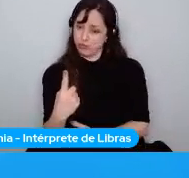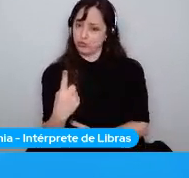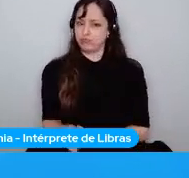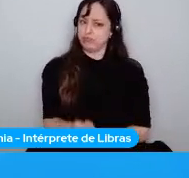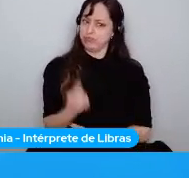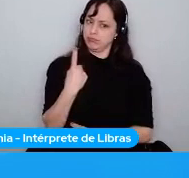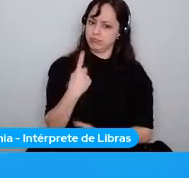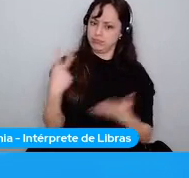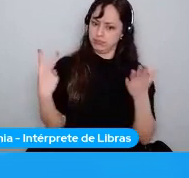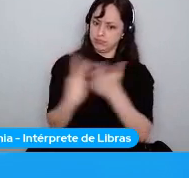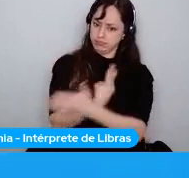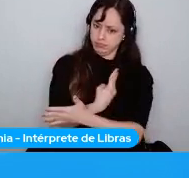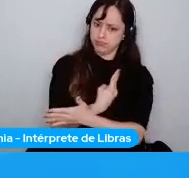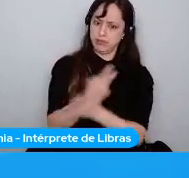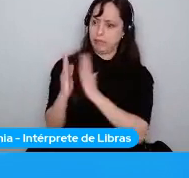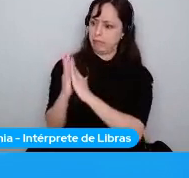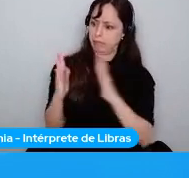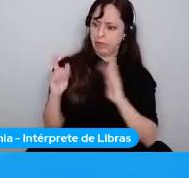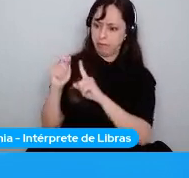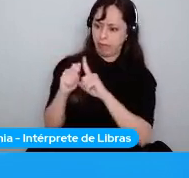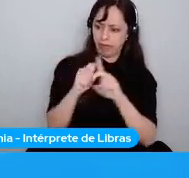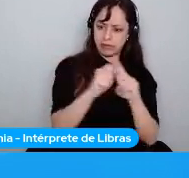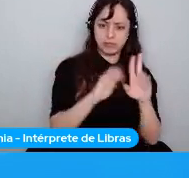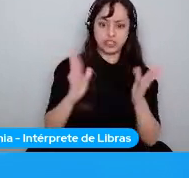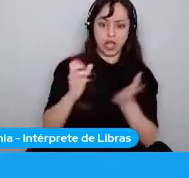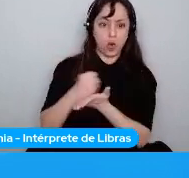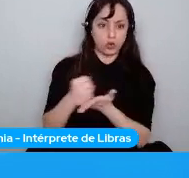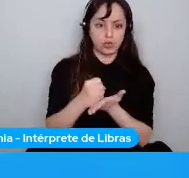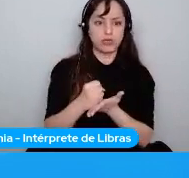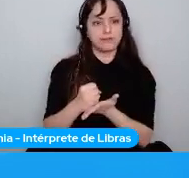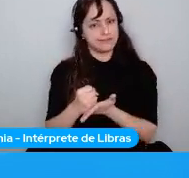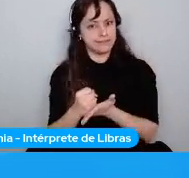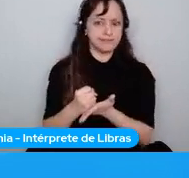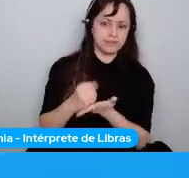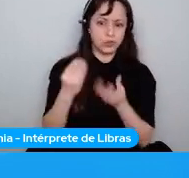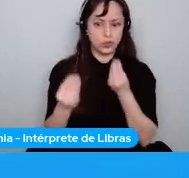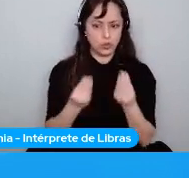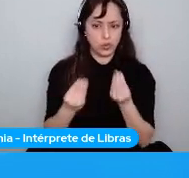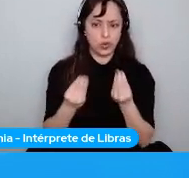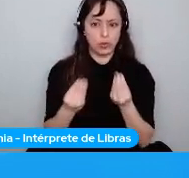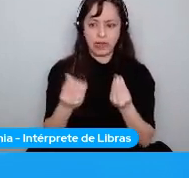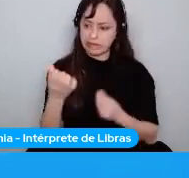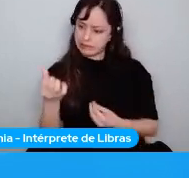no? ¿Por qué el promedio es 6 y por ahí alguien tiene 121? Empiezas